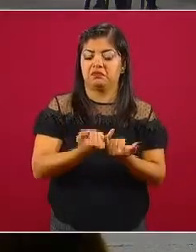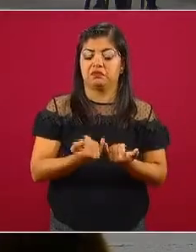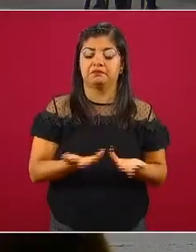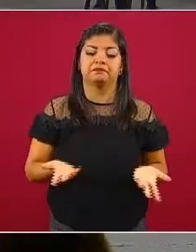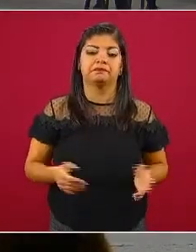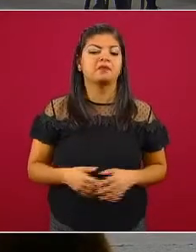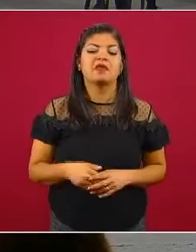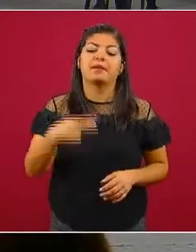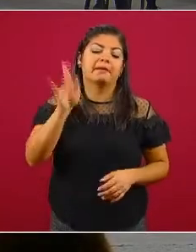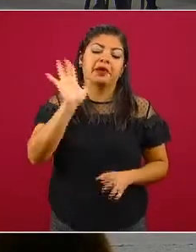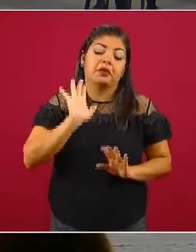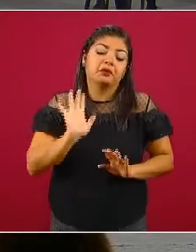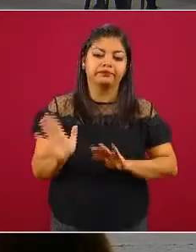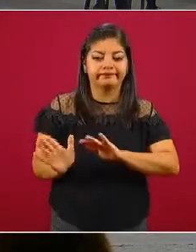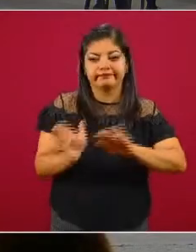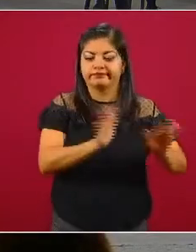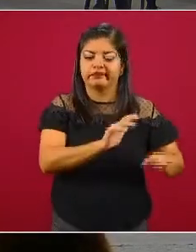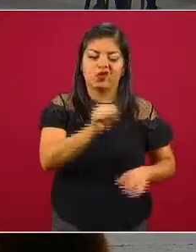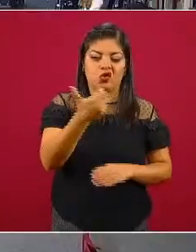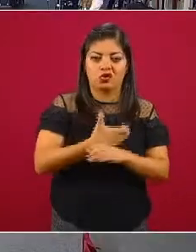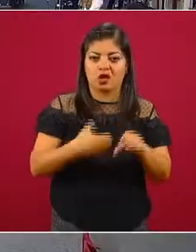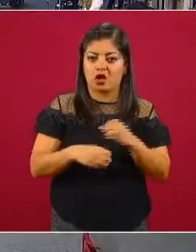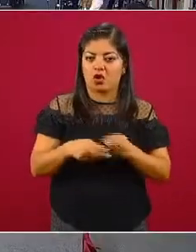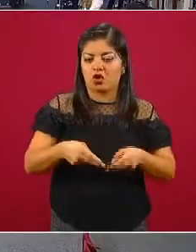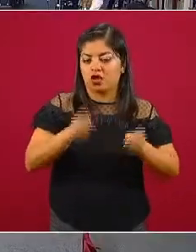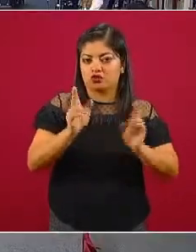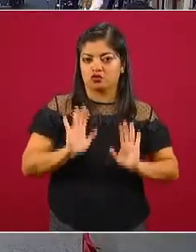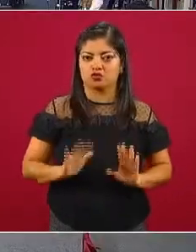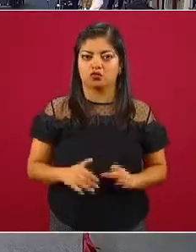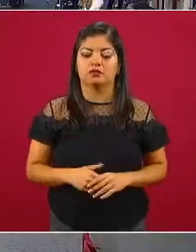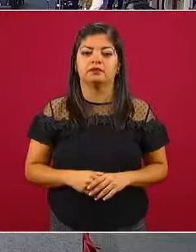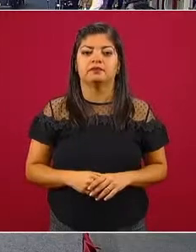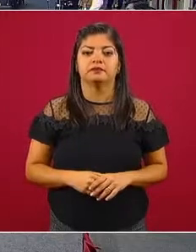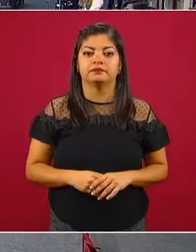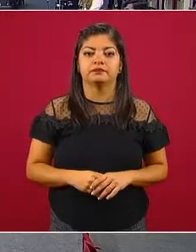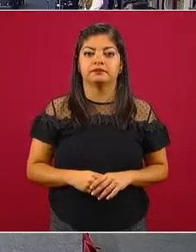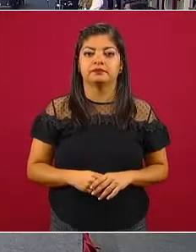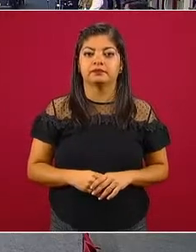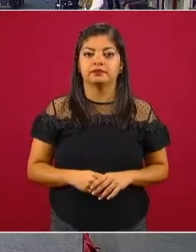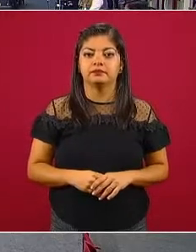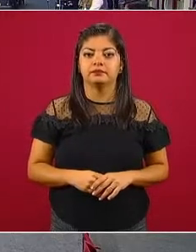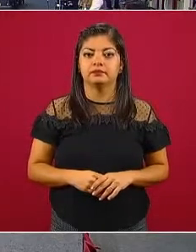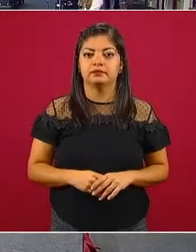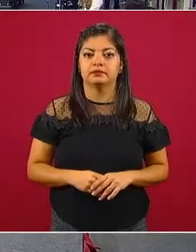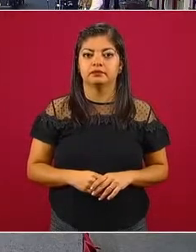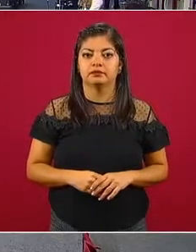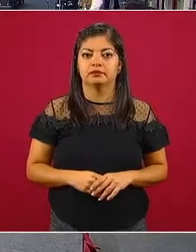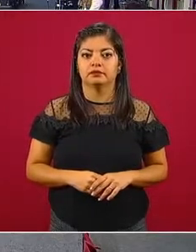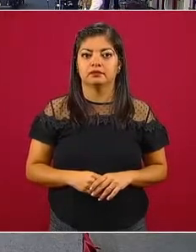Pero en fin, y ese es otro asunto. A ver, vamos con ella.